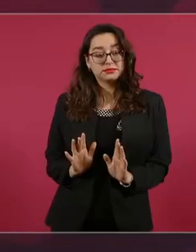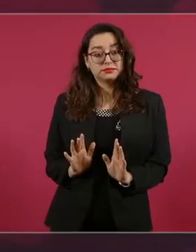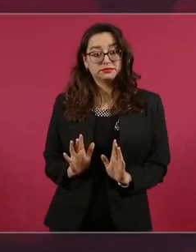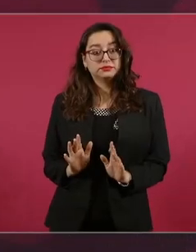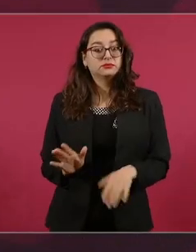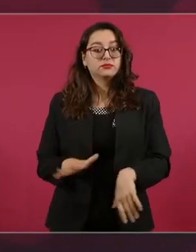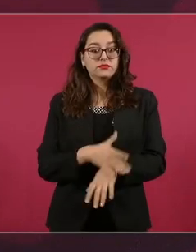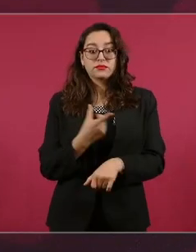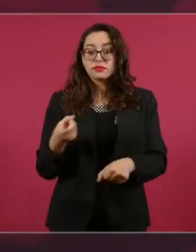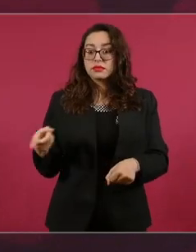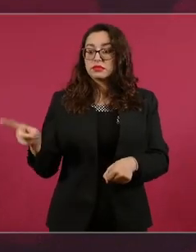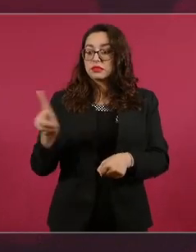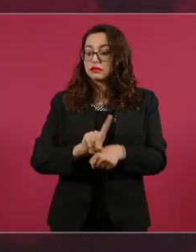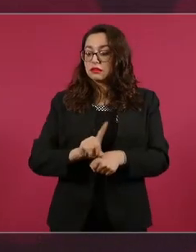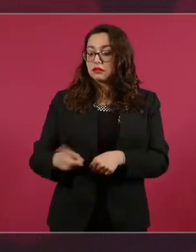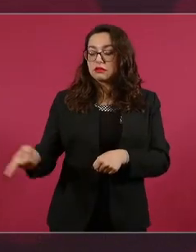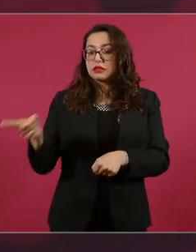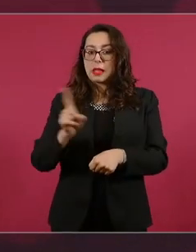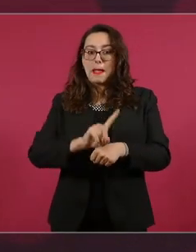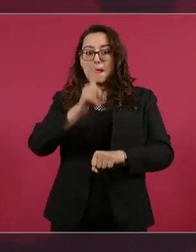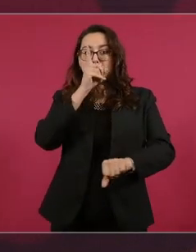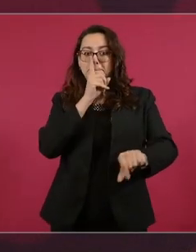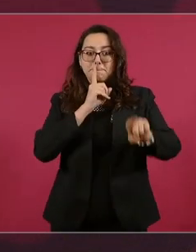este bombardeo de mentiras,